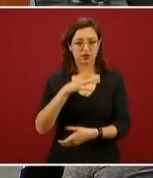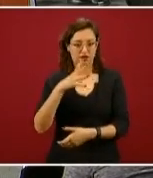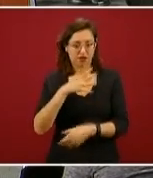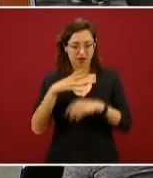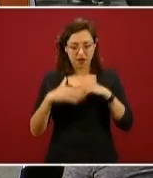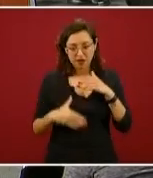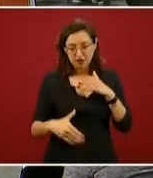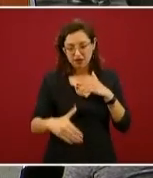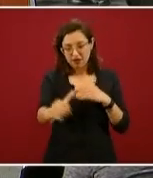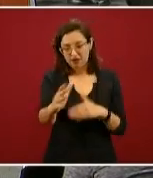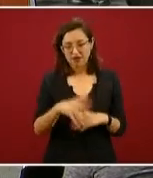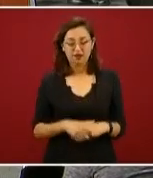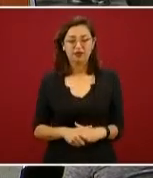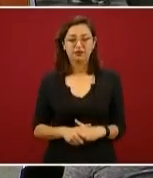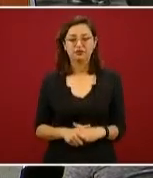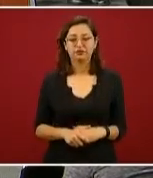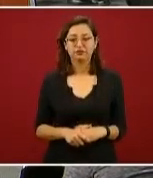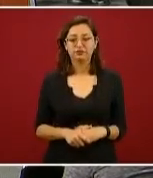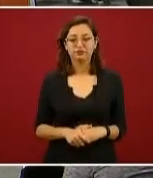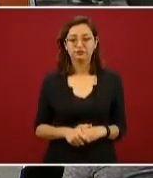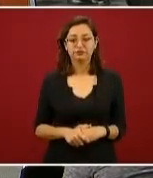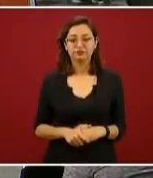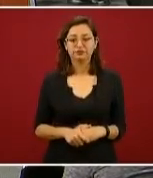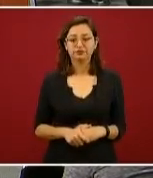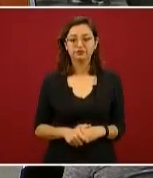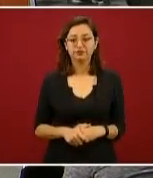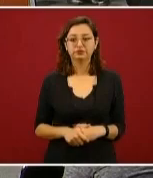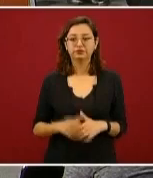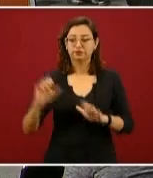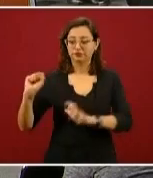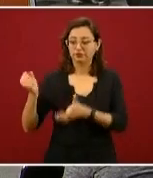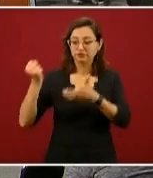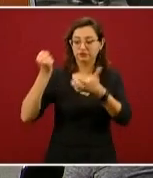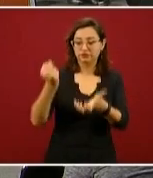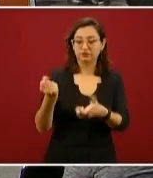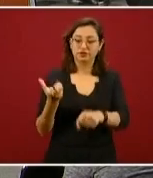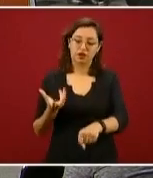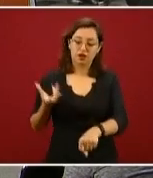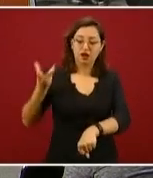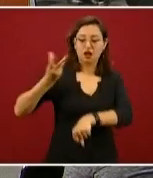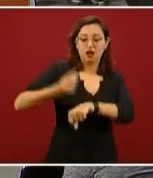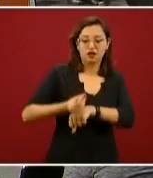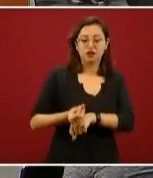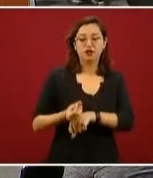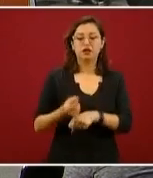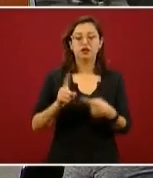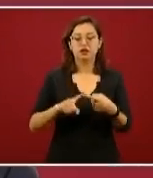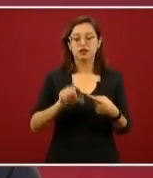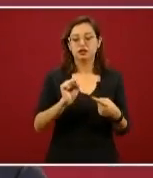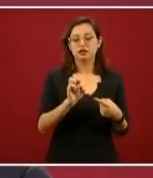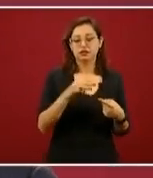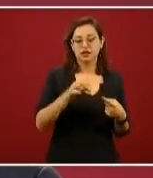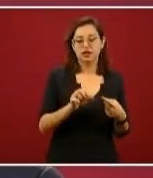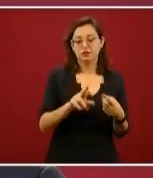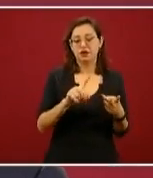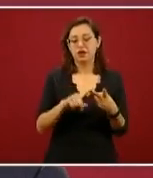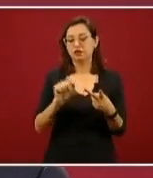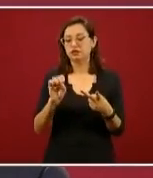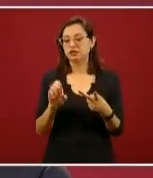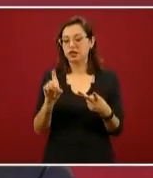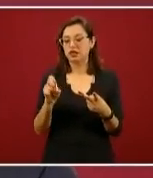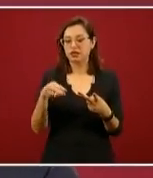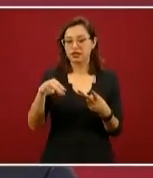programa. Voy a iniciar justo por los apoyos adicionales que se van a recibir tanto la Secretaría de Marina como la Secretaría de